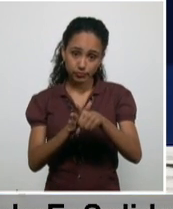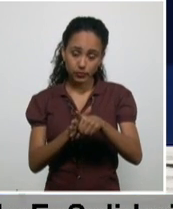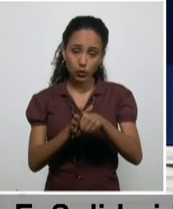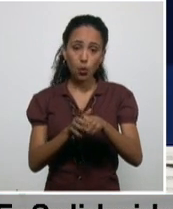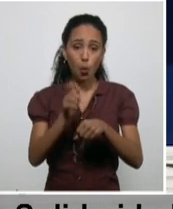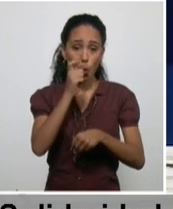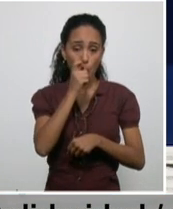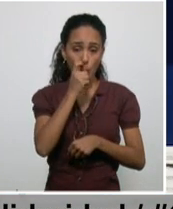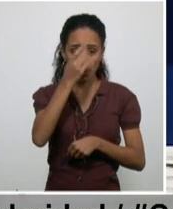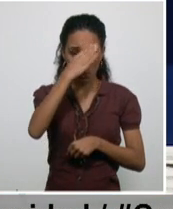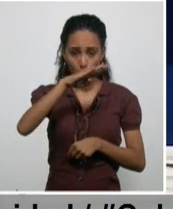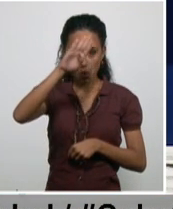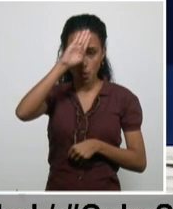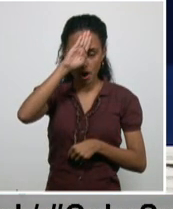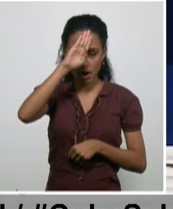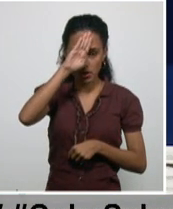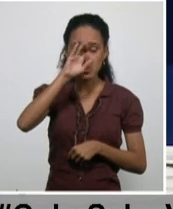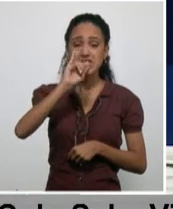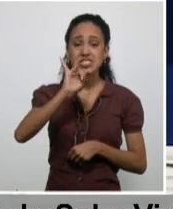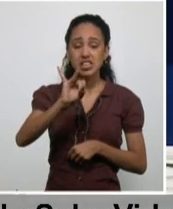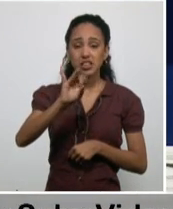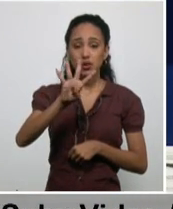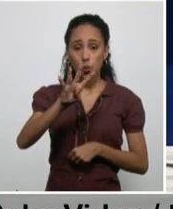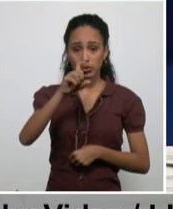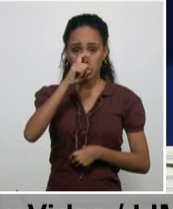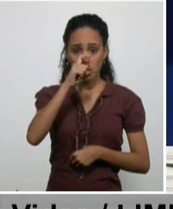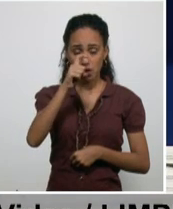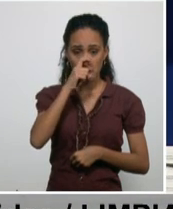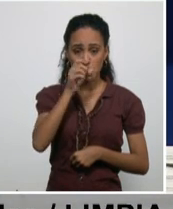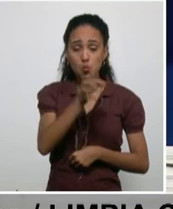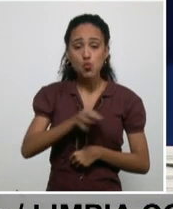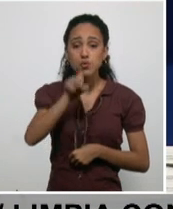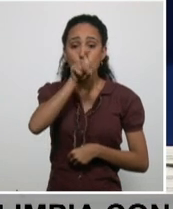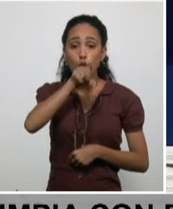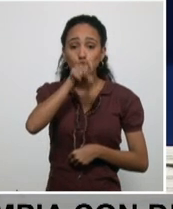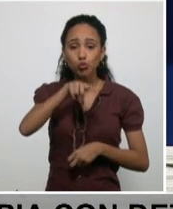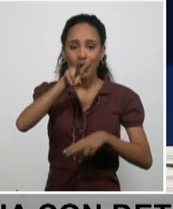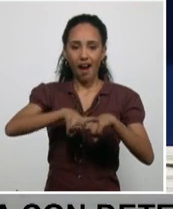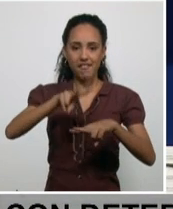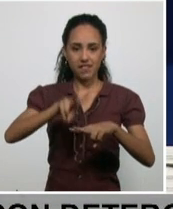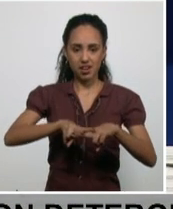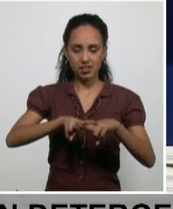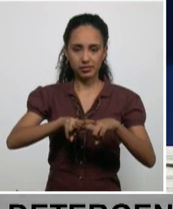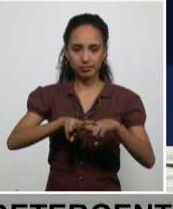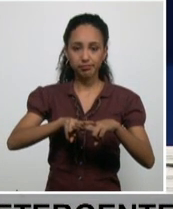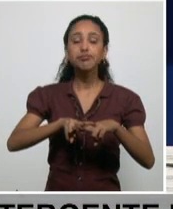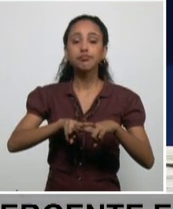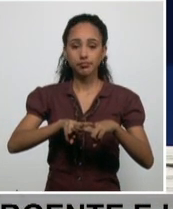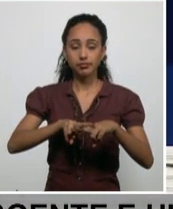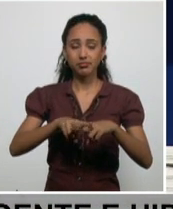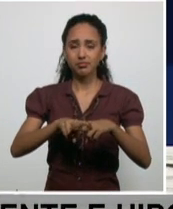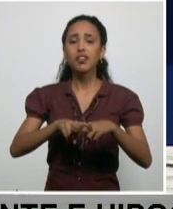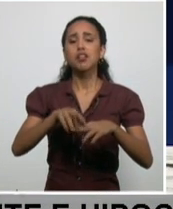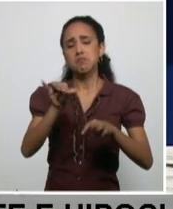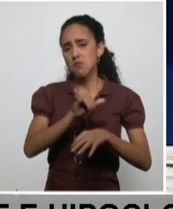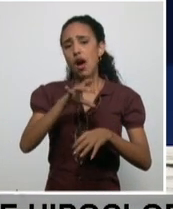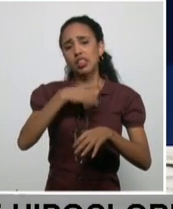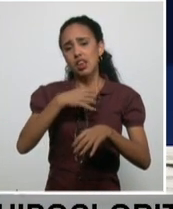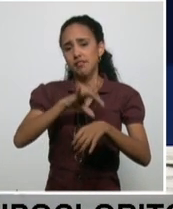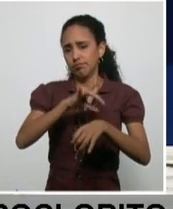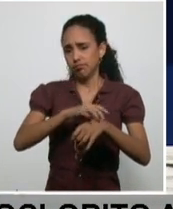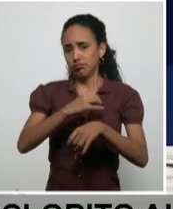de 74 años de edad del municipio Cotorro, aquí en La Habana, que tenía antecedentes de enfermedad